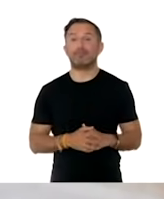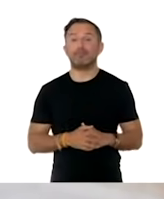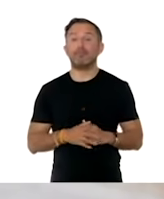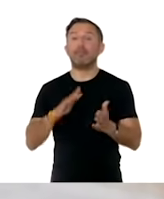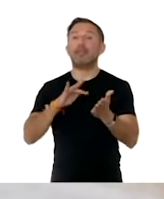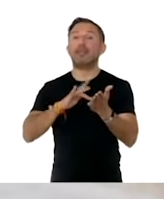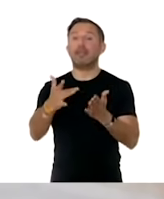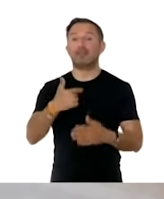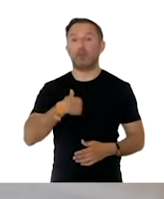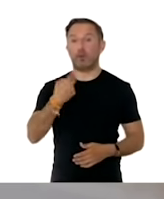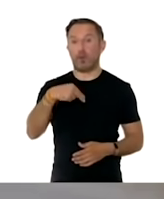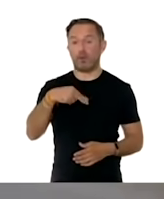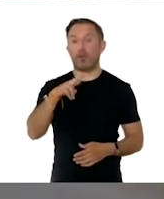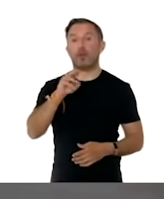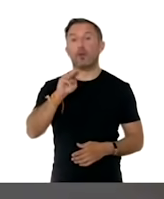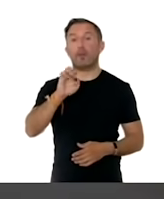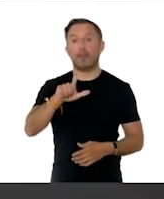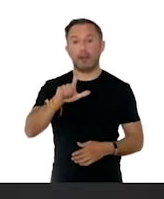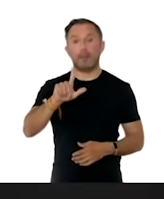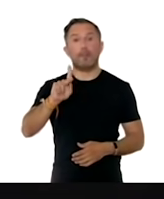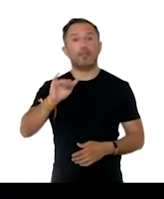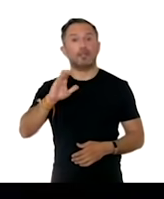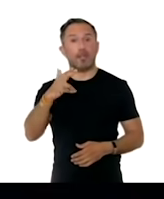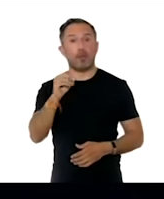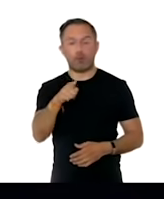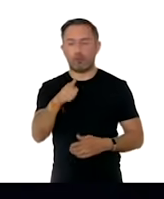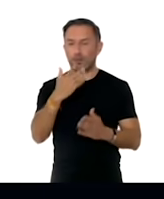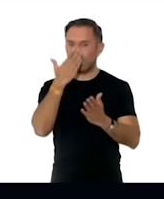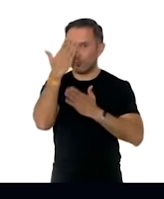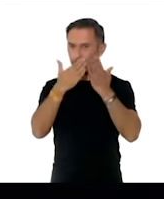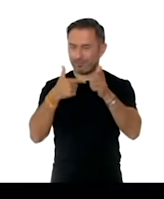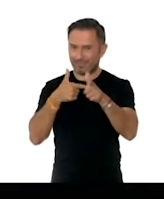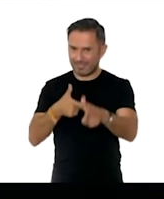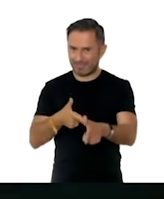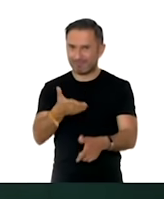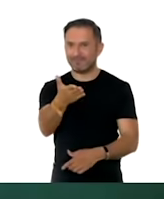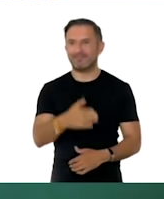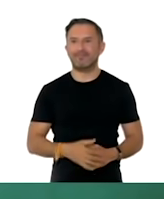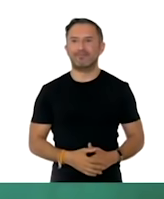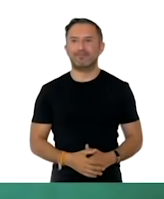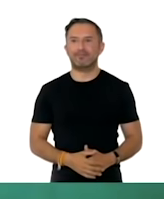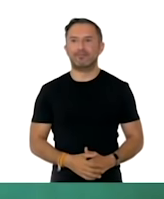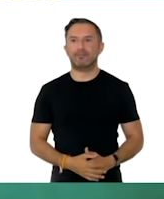Yo soy Rommel Pacheco y continúen con sus estudios.